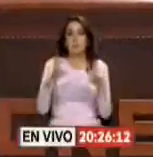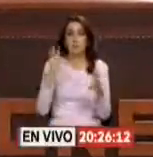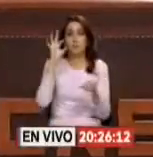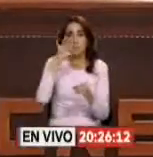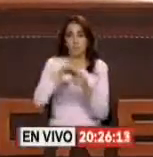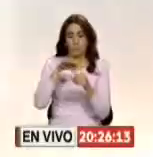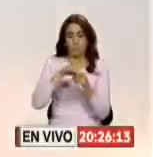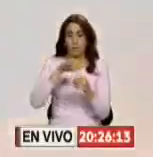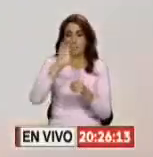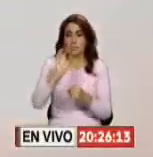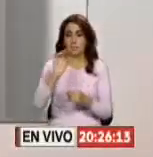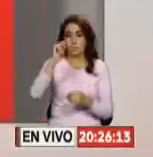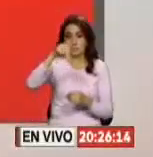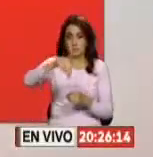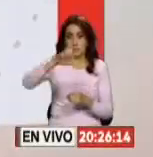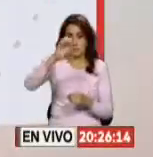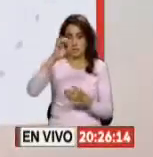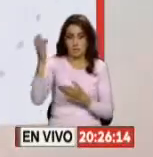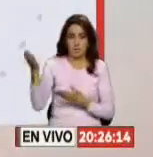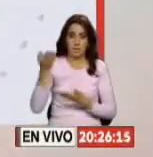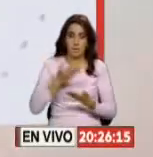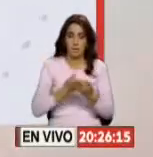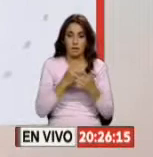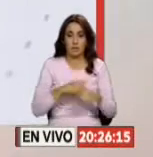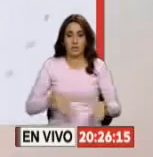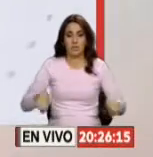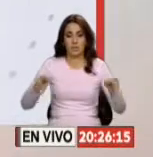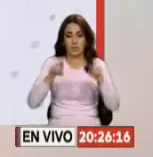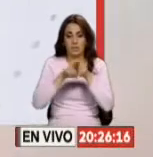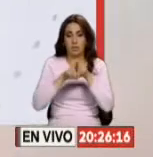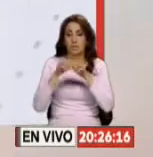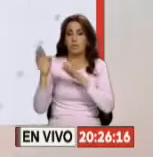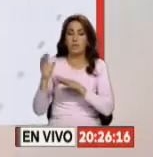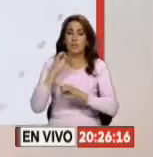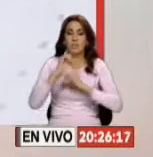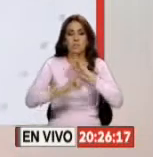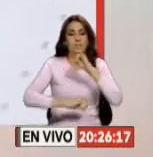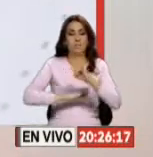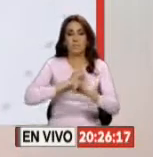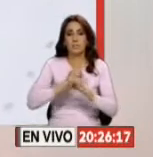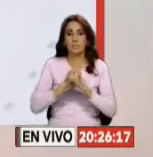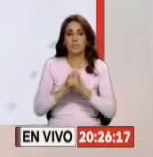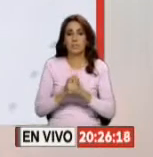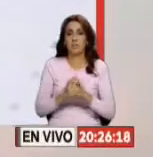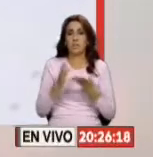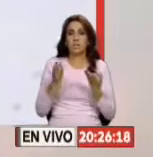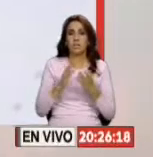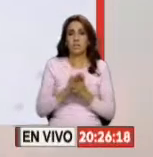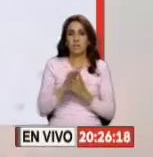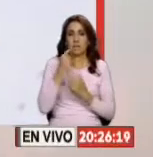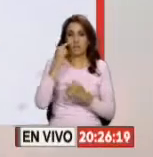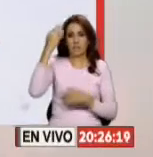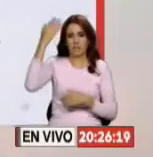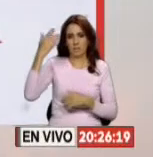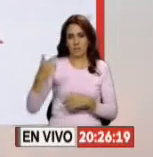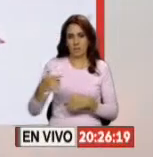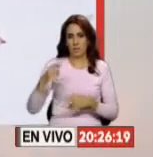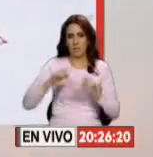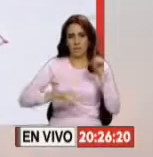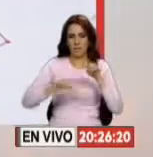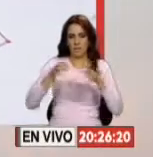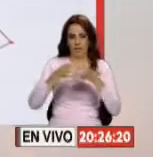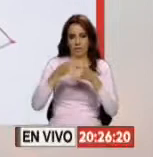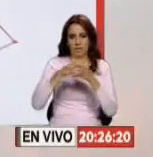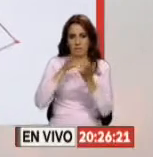extendió las invitaciones a las misiones de la Unión Interamericana de Organismos Internacionales, UNIORE, la Asociación Mundial de Organismos